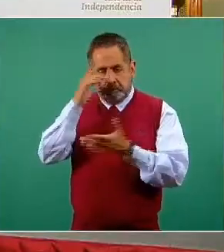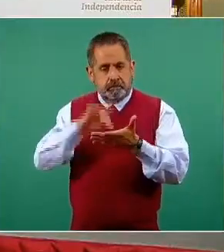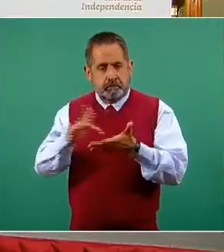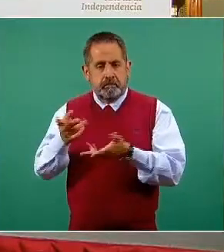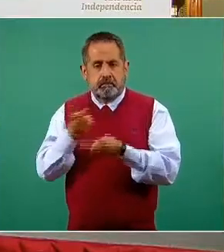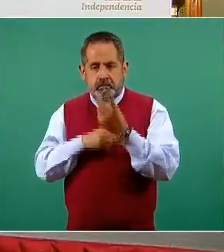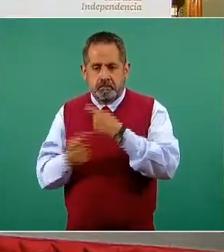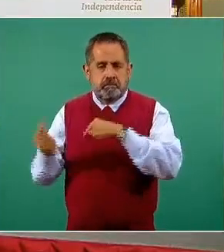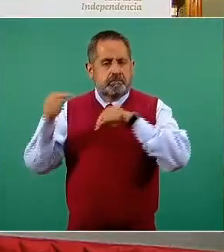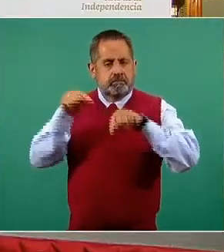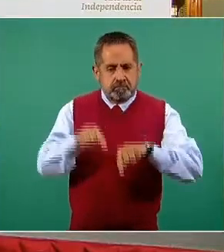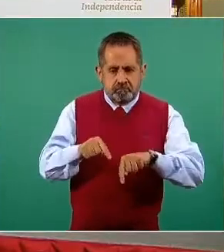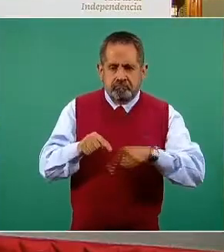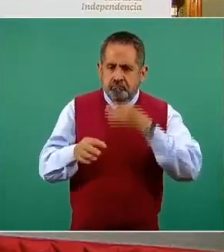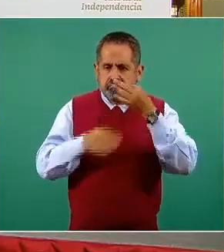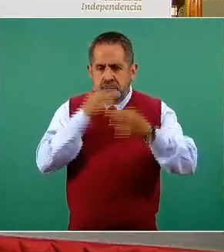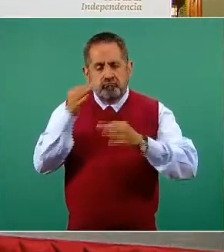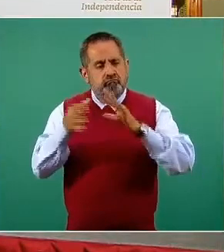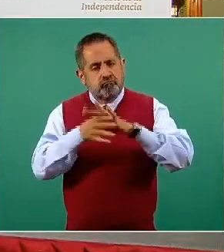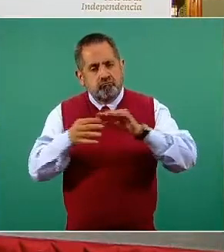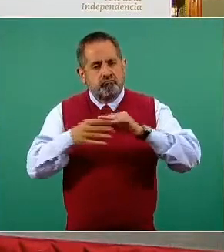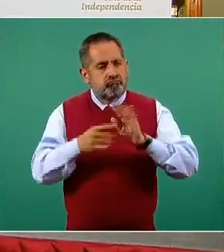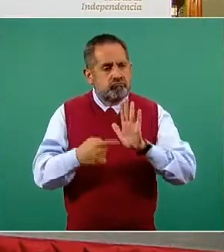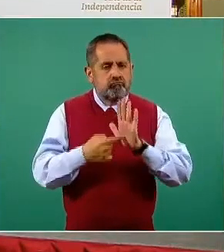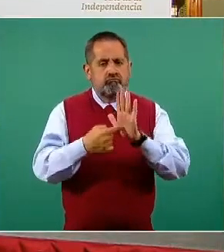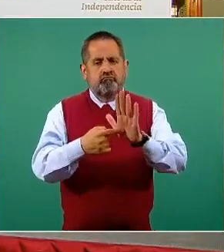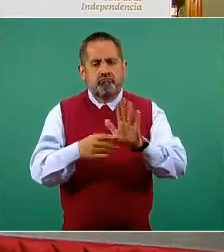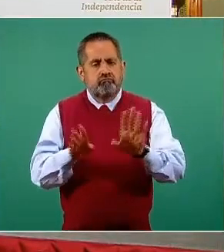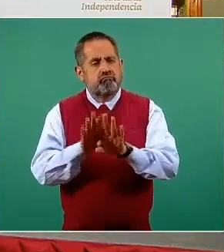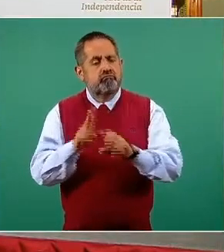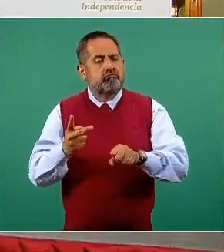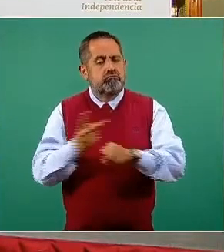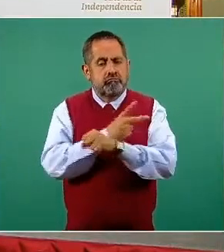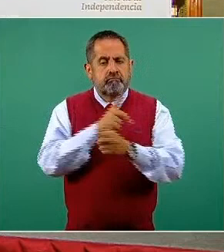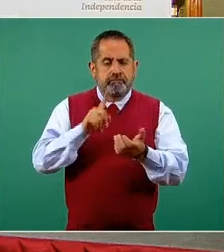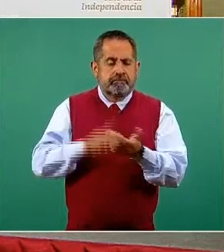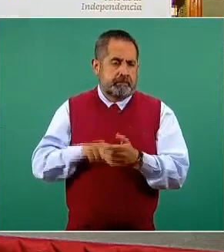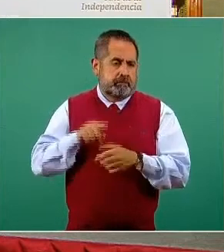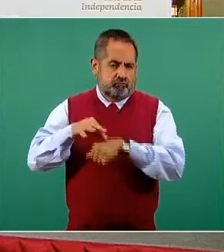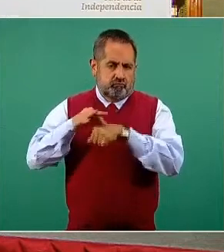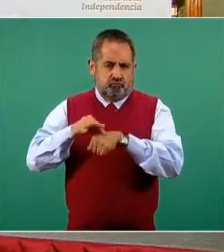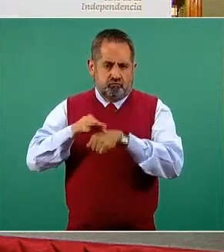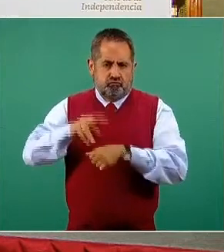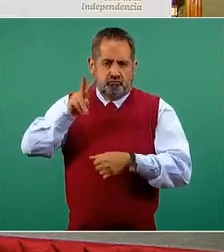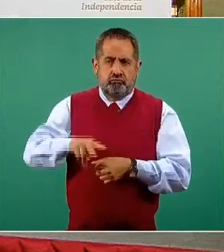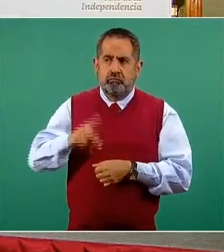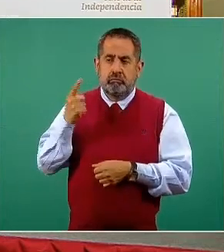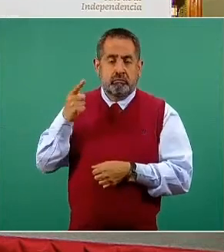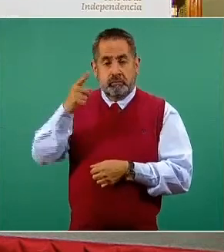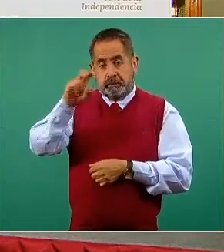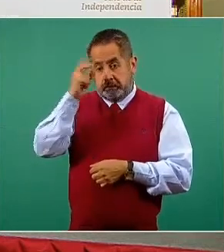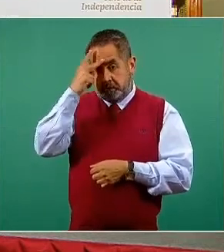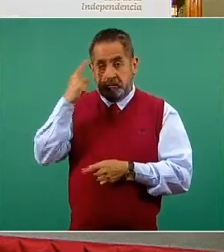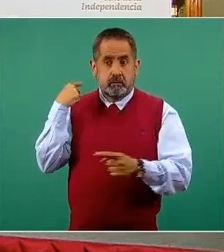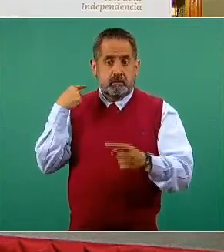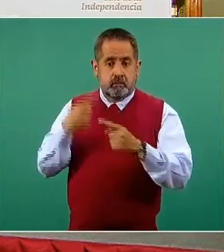con ustedes, poder compartir pues la experiencia que hemos tenido a lo largo de más de un año, pues en